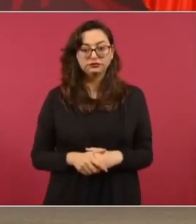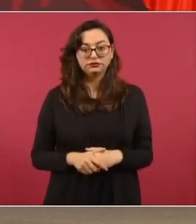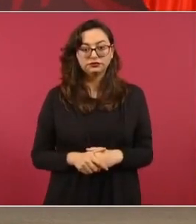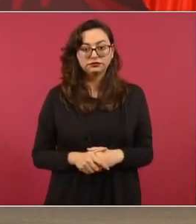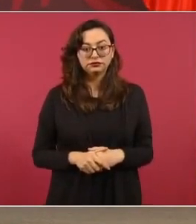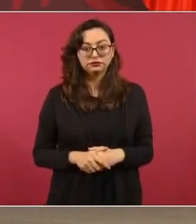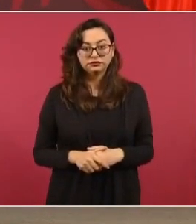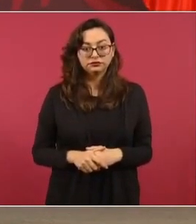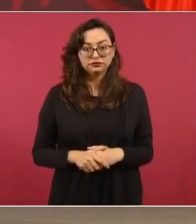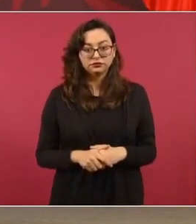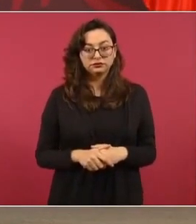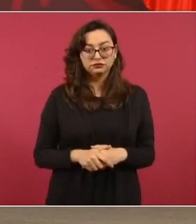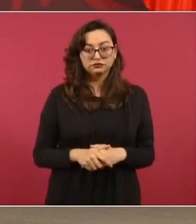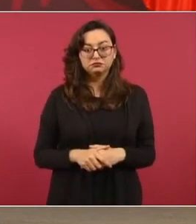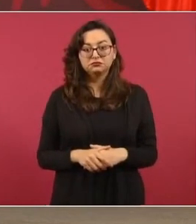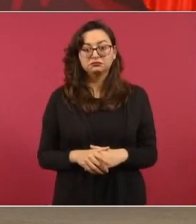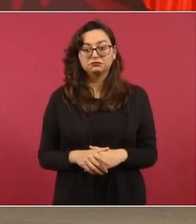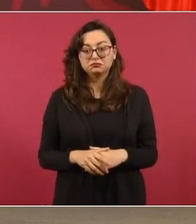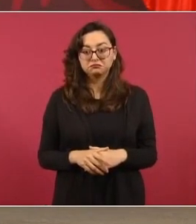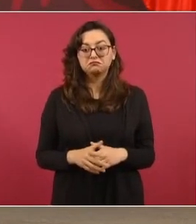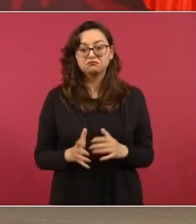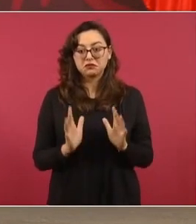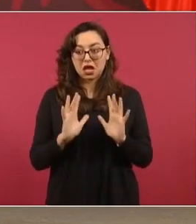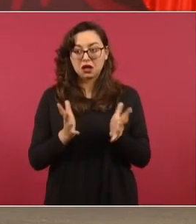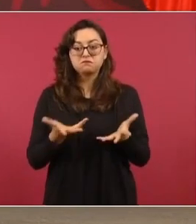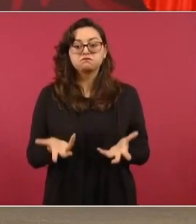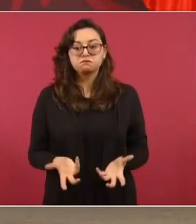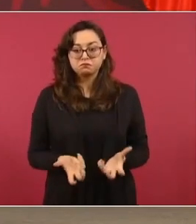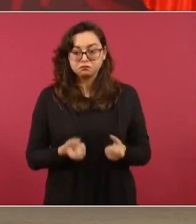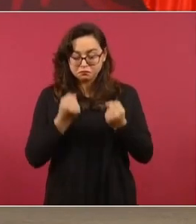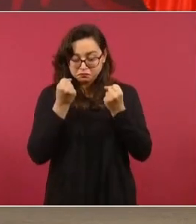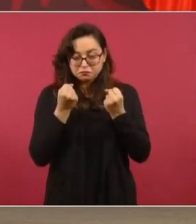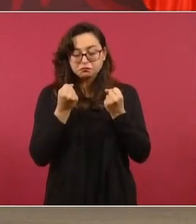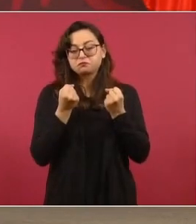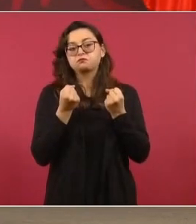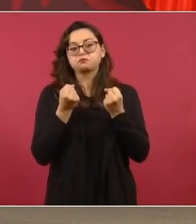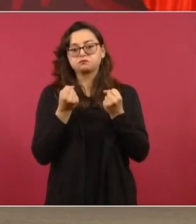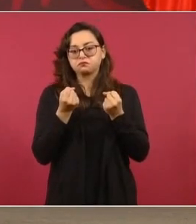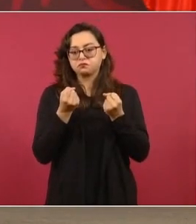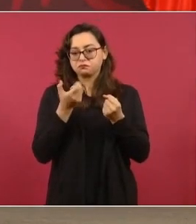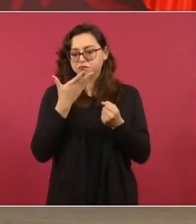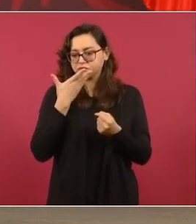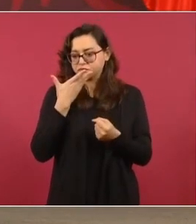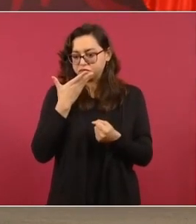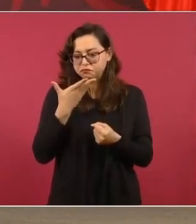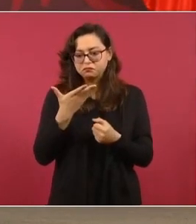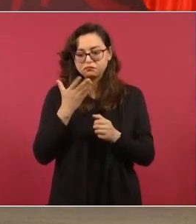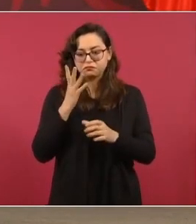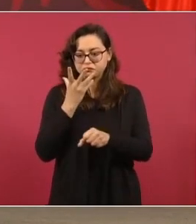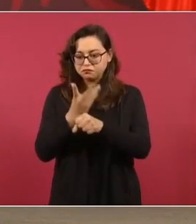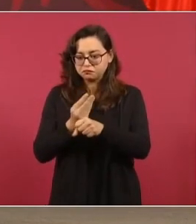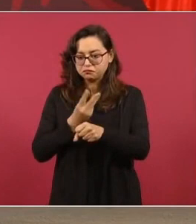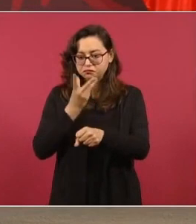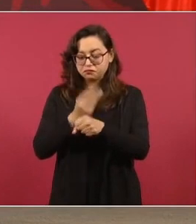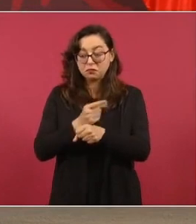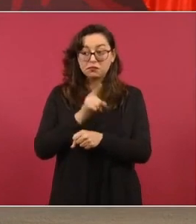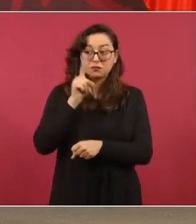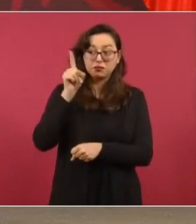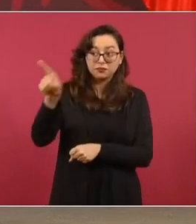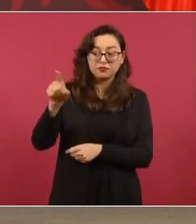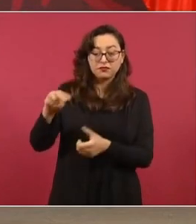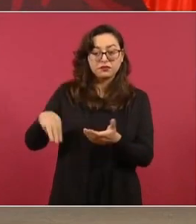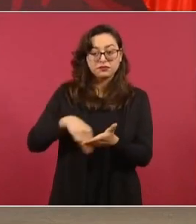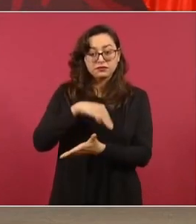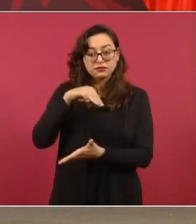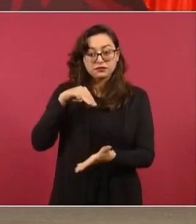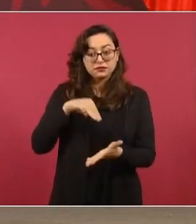Y se recuperaron, ya están en un museo en Mérida